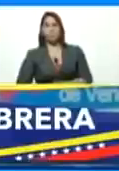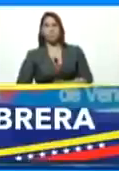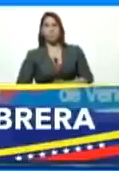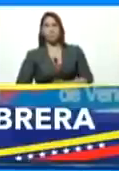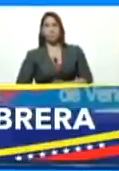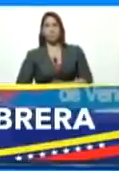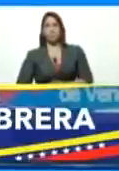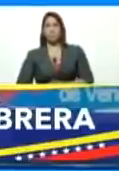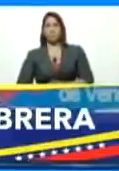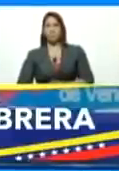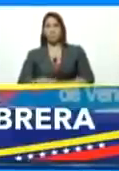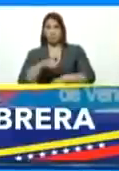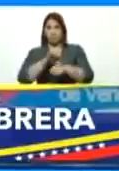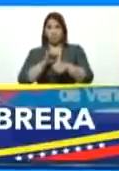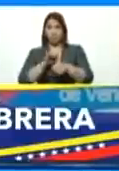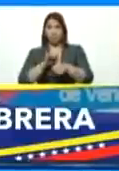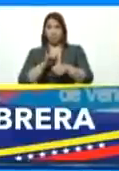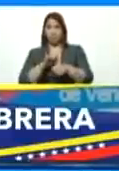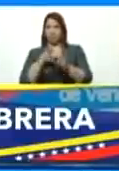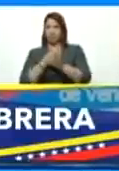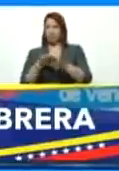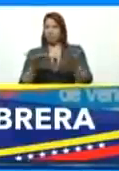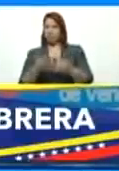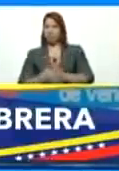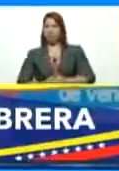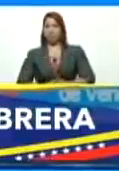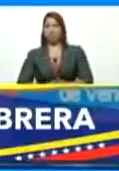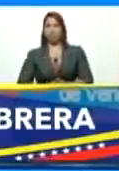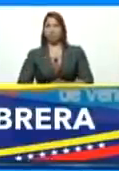está operado de qué